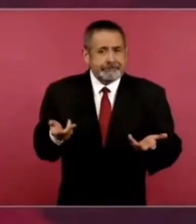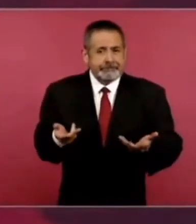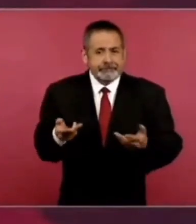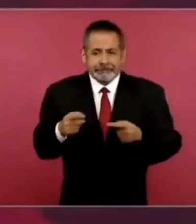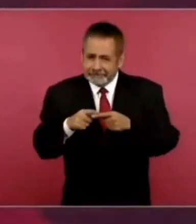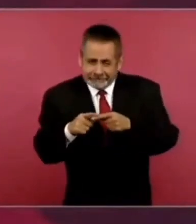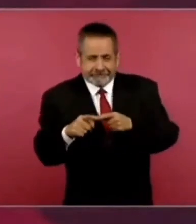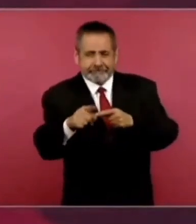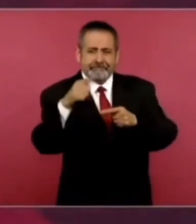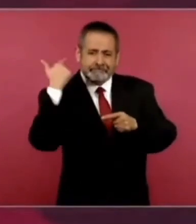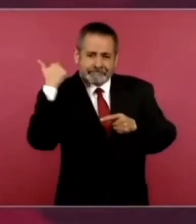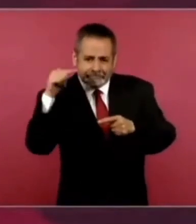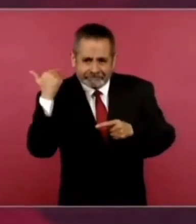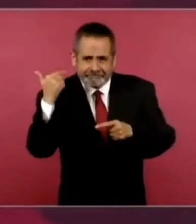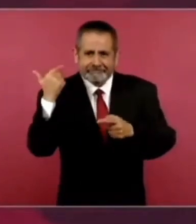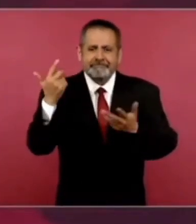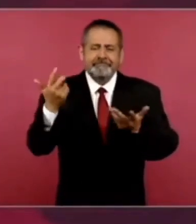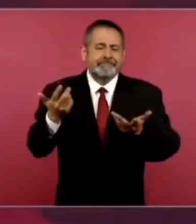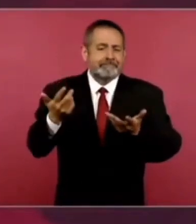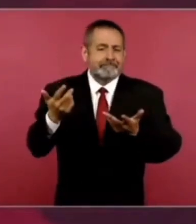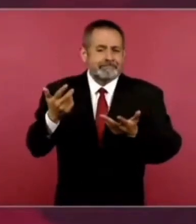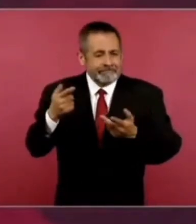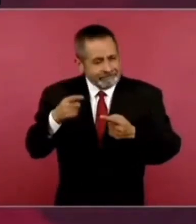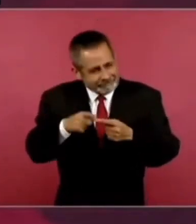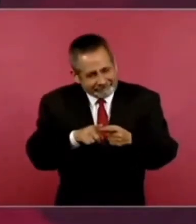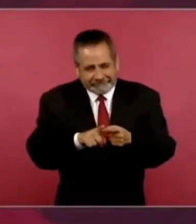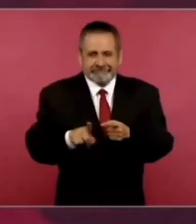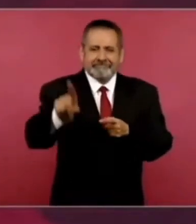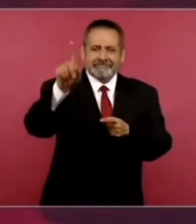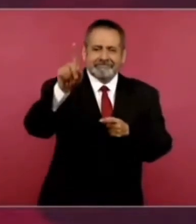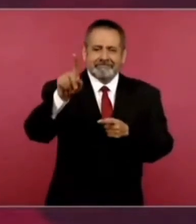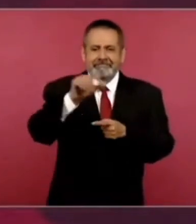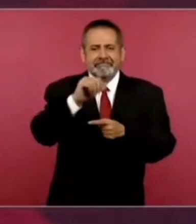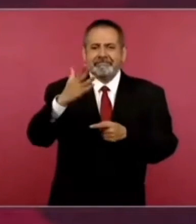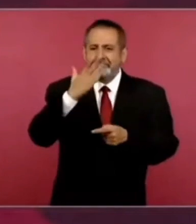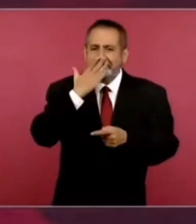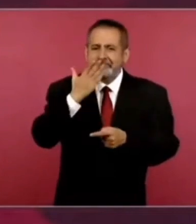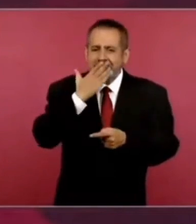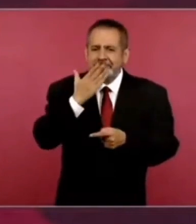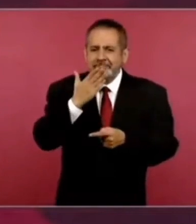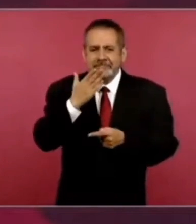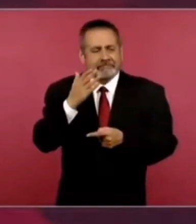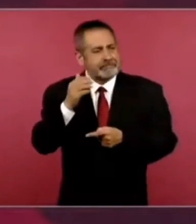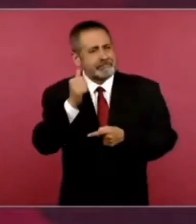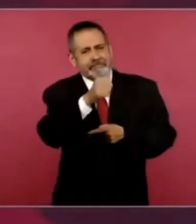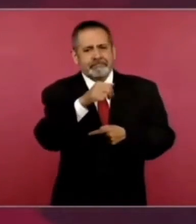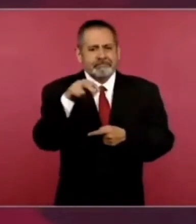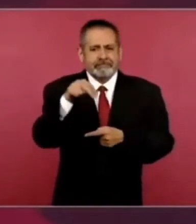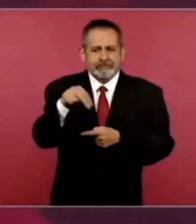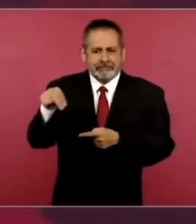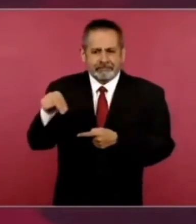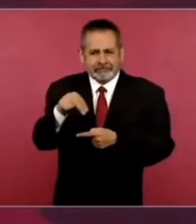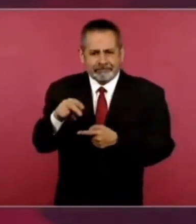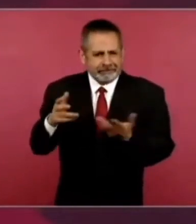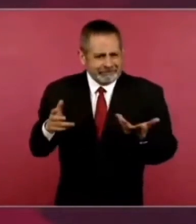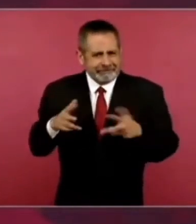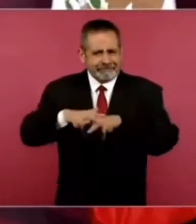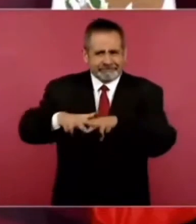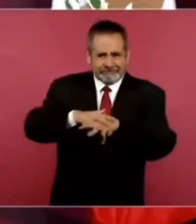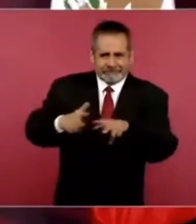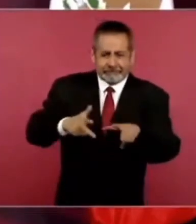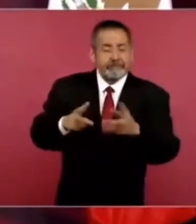¿Y por qué no a Guadalajara? ¿Y por qué no a Sonora hasta Nogales? Trenes